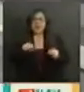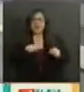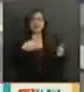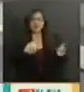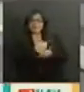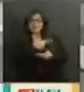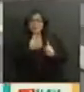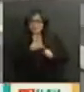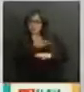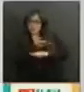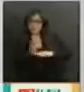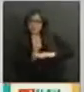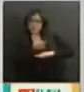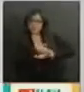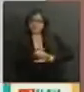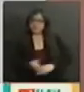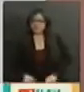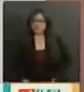ir.